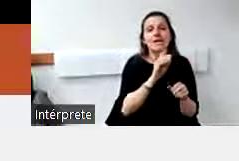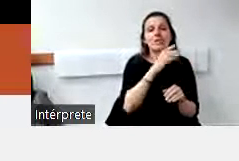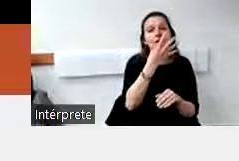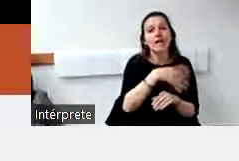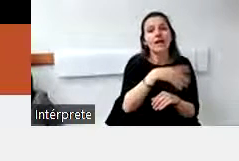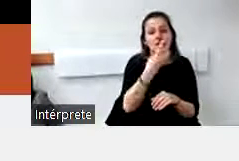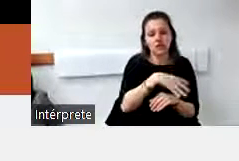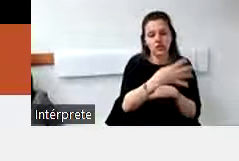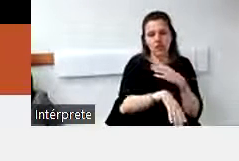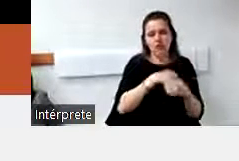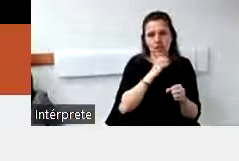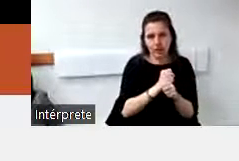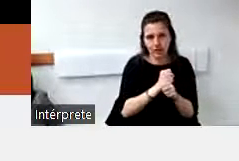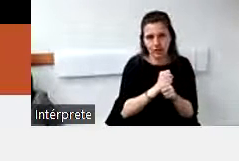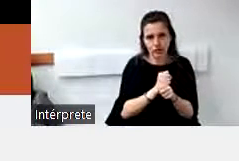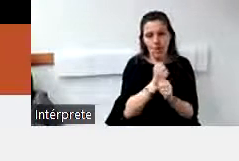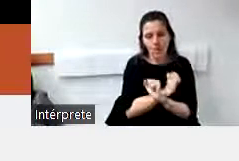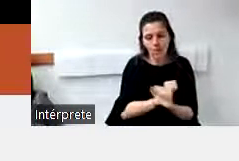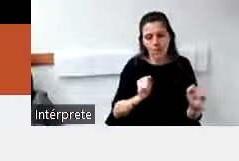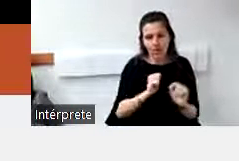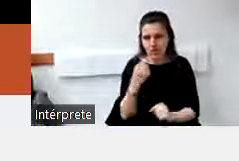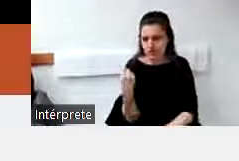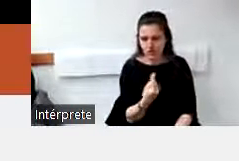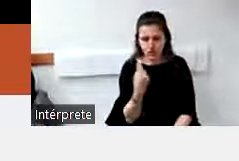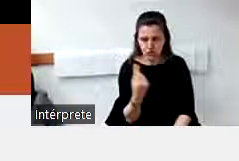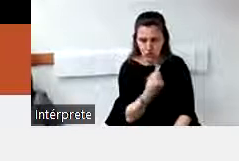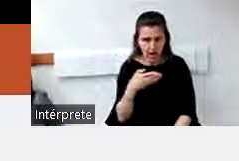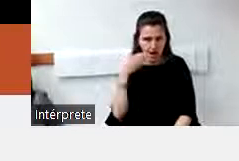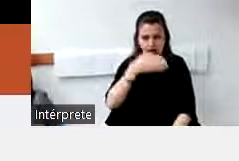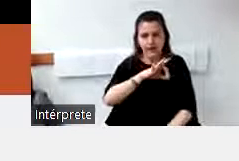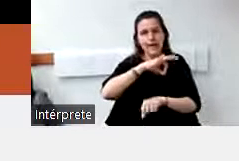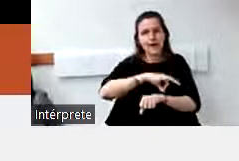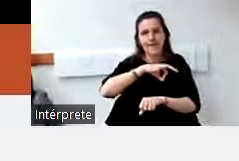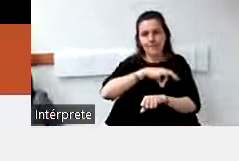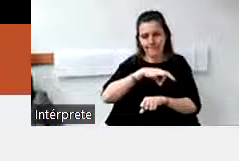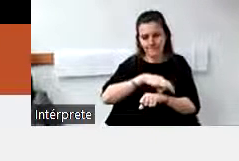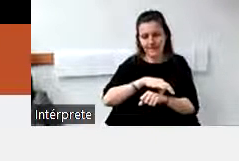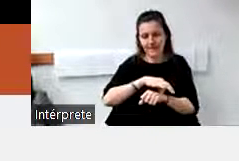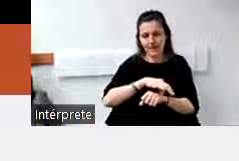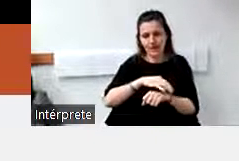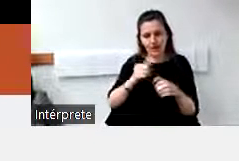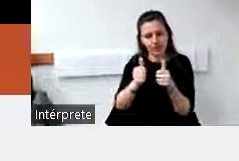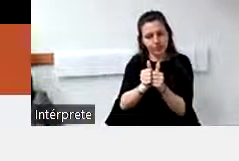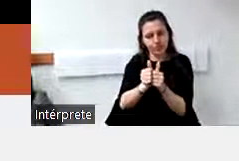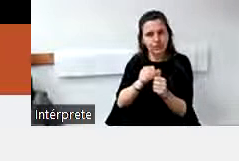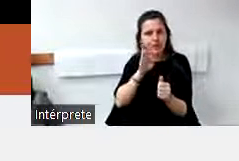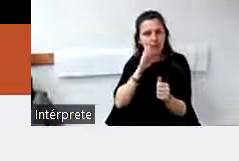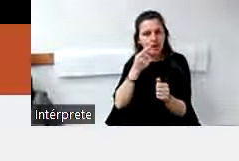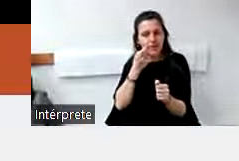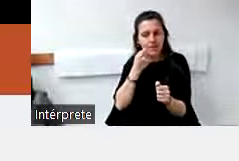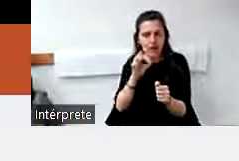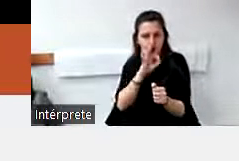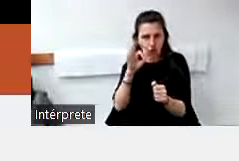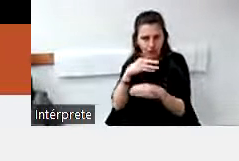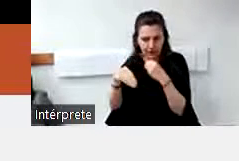papá. Pero eso depende de la otra parte, de quien genera